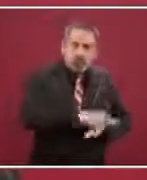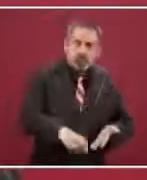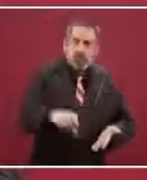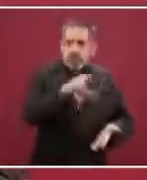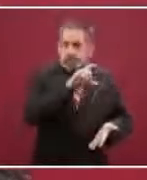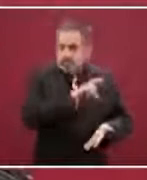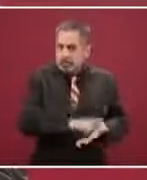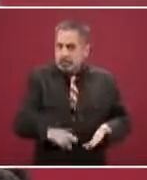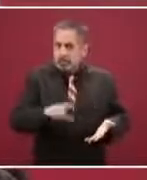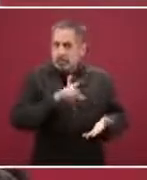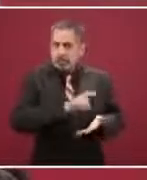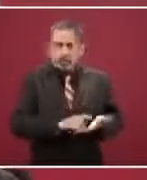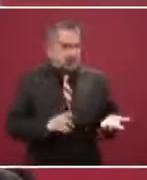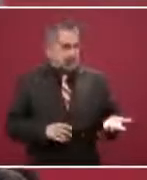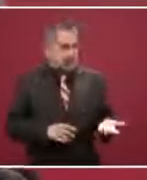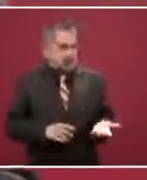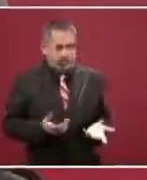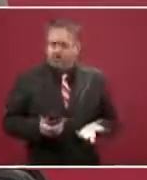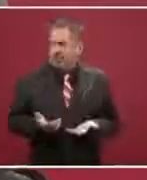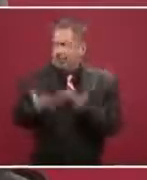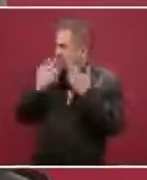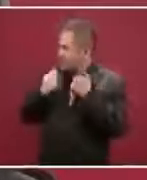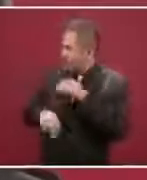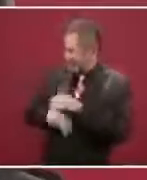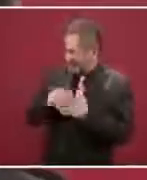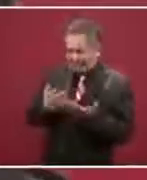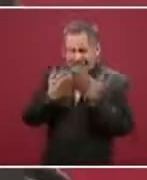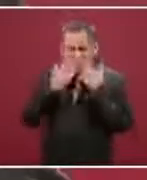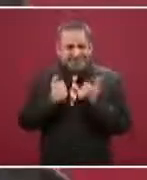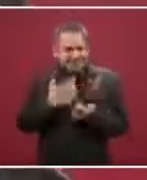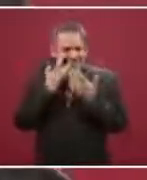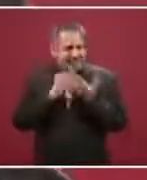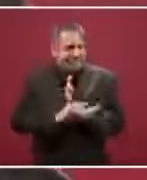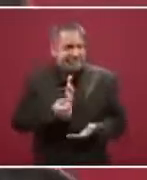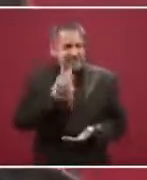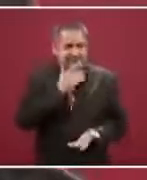Y no había medicamentos o